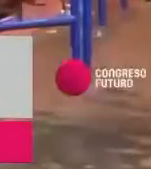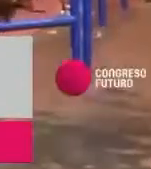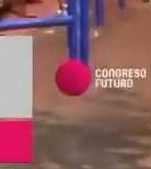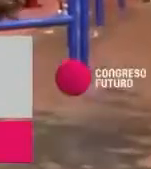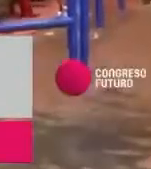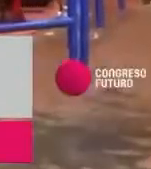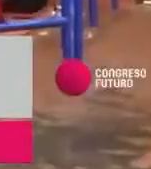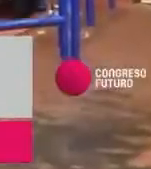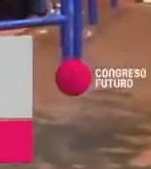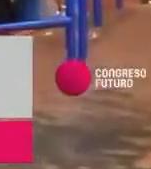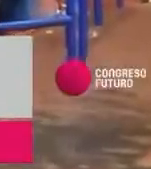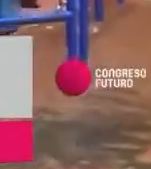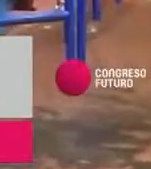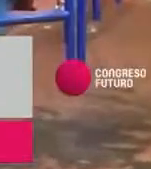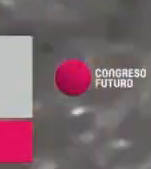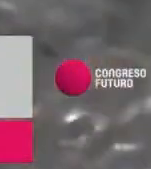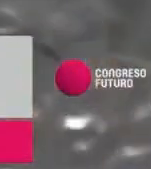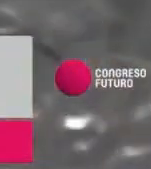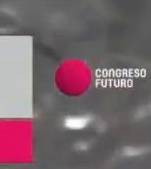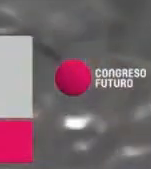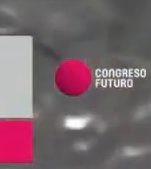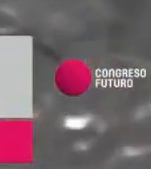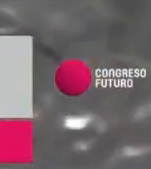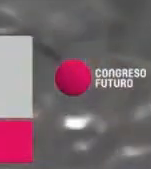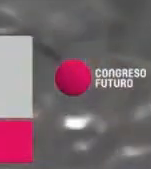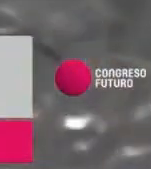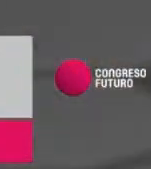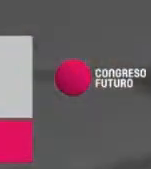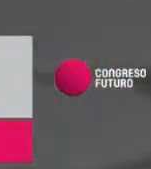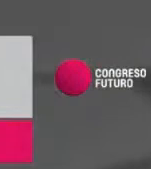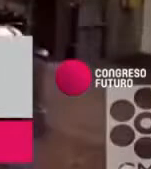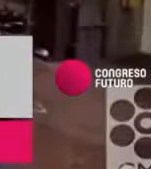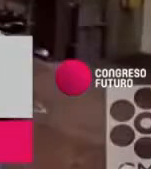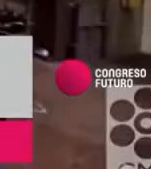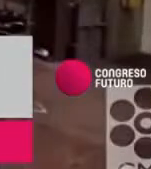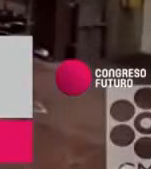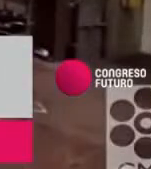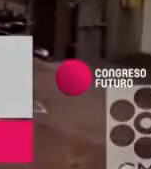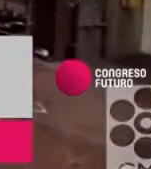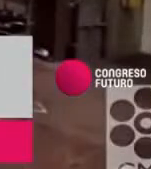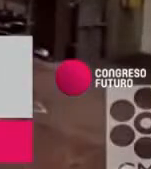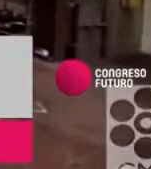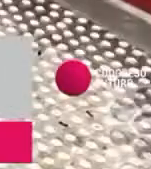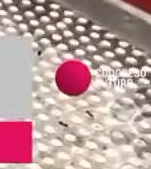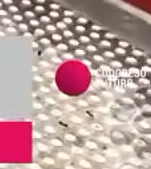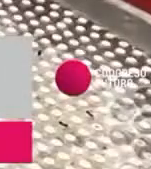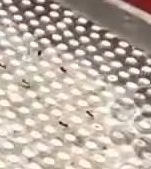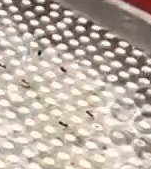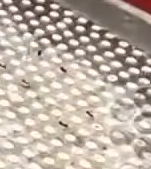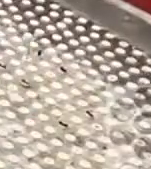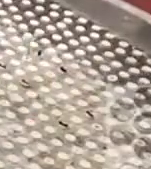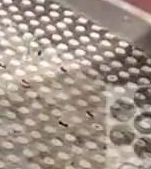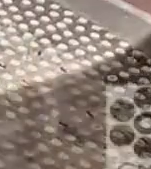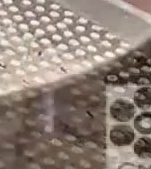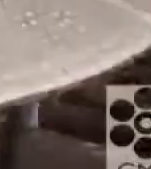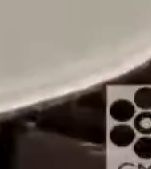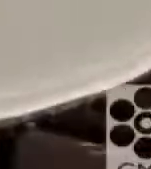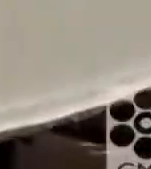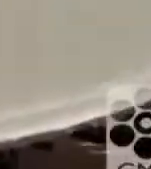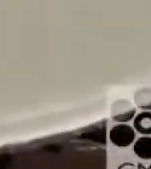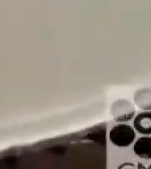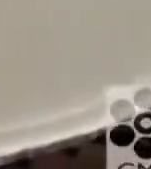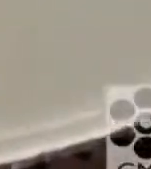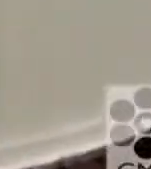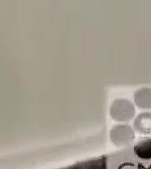horno giratorio para calentarse a más de 1.060 un panal de abejas. Se enfría y así da paso a la